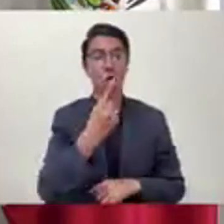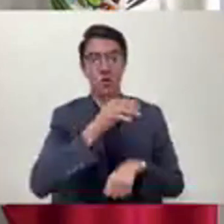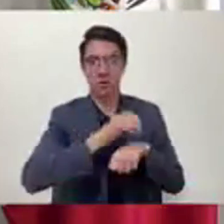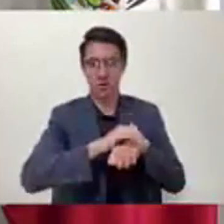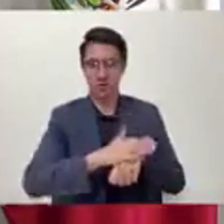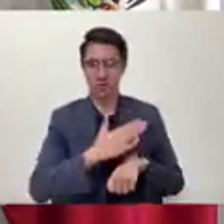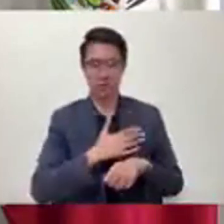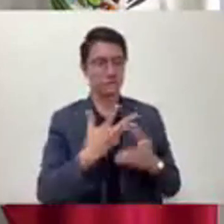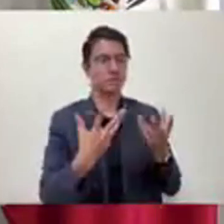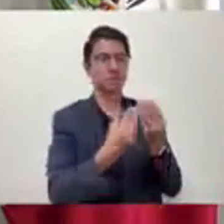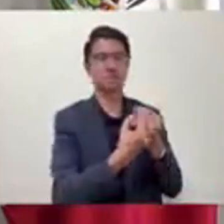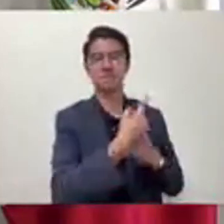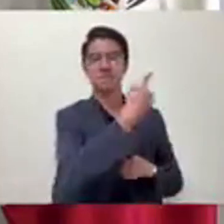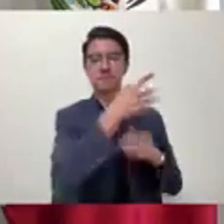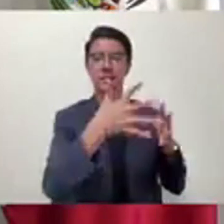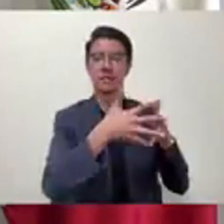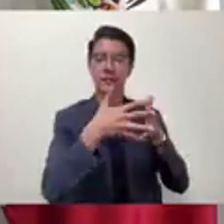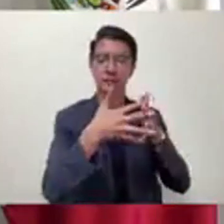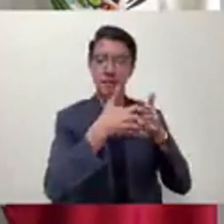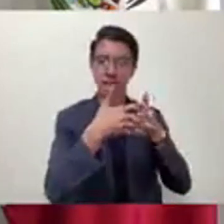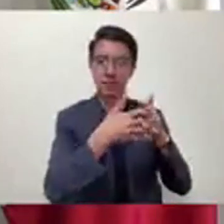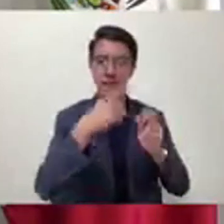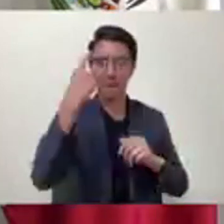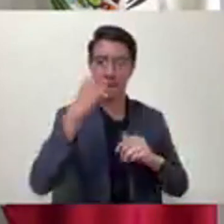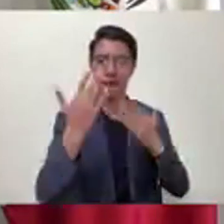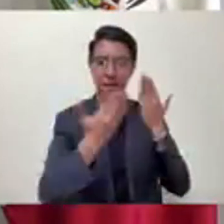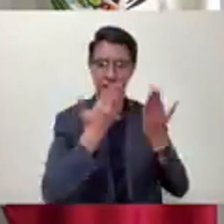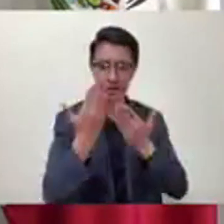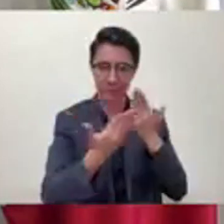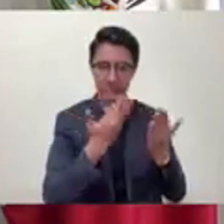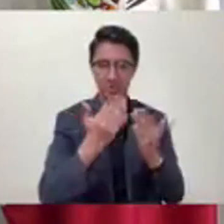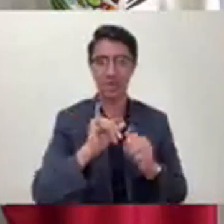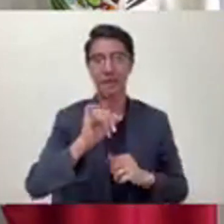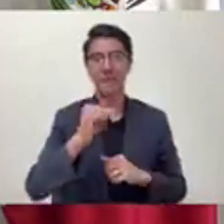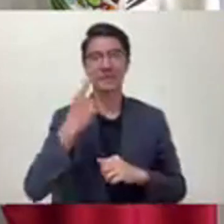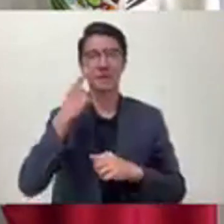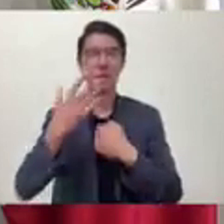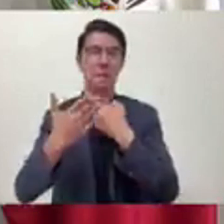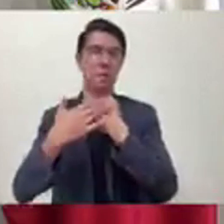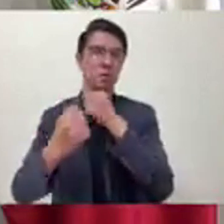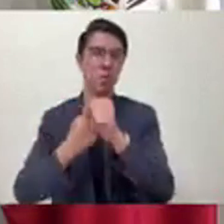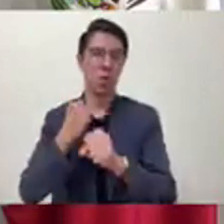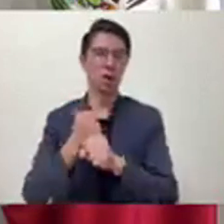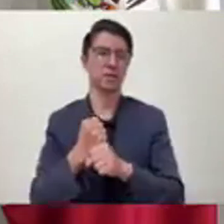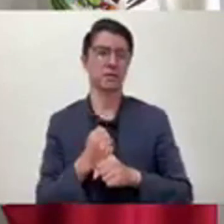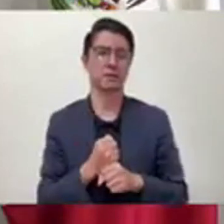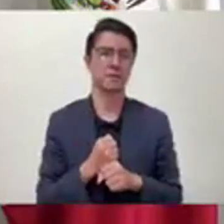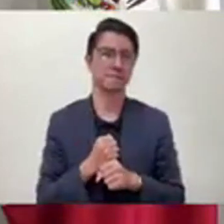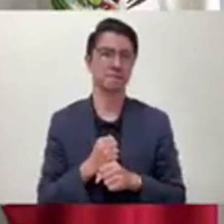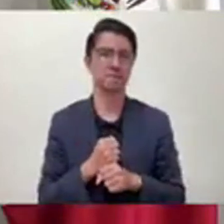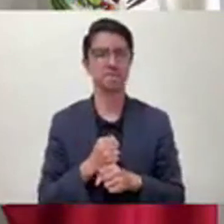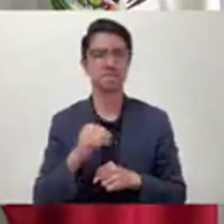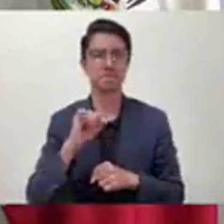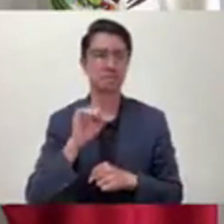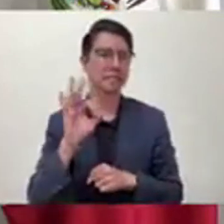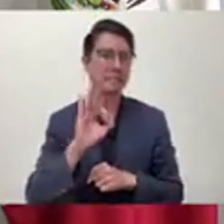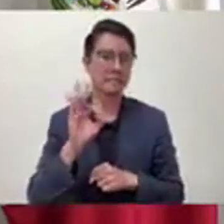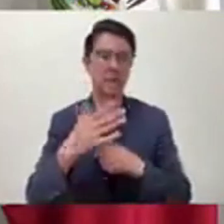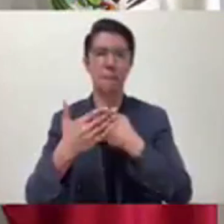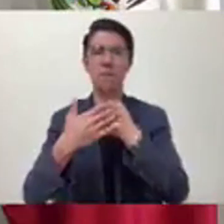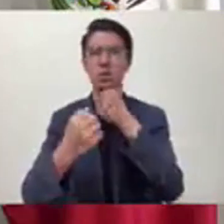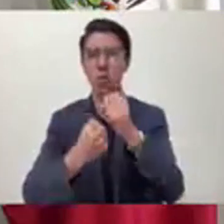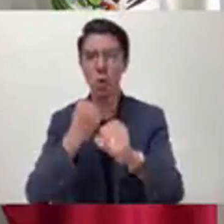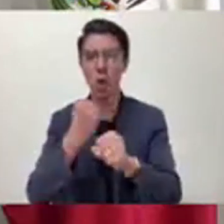este programa este y para el próximo año no tenemos ahora sí que no requeriremos si acaso no más la cuestión de las plazas que ya habíamos